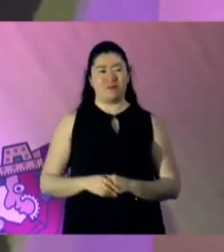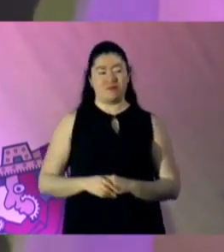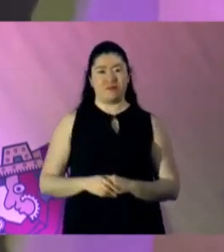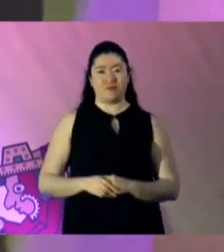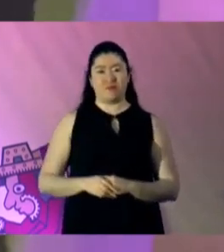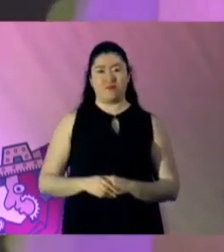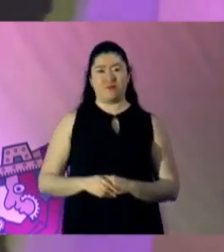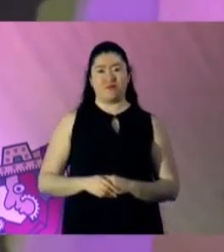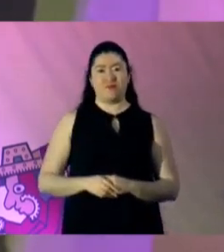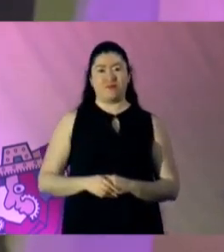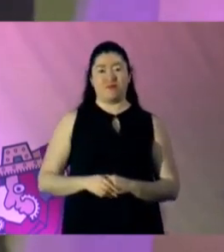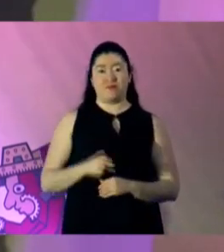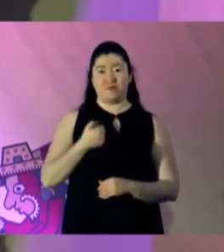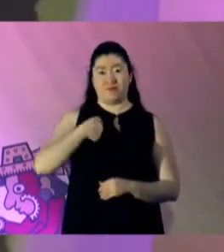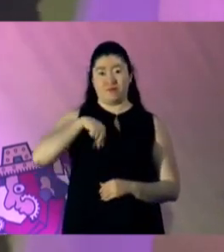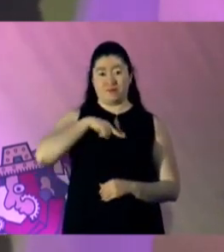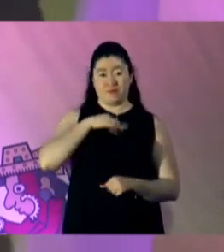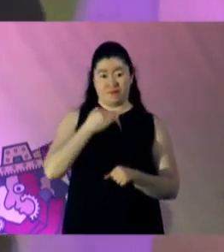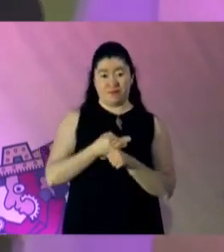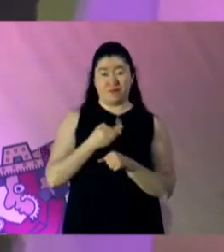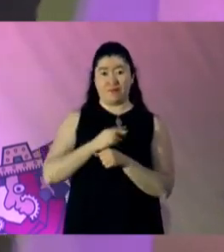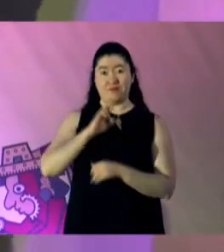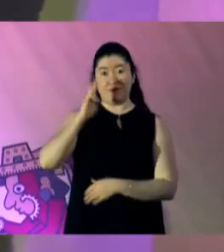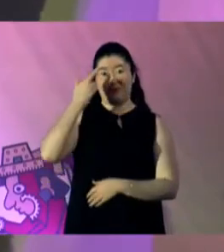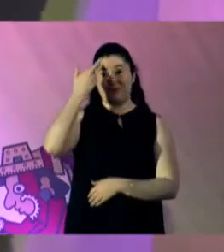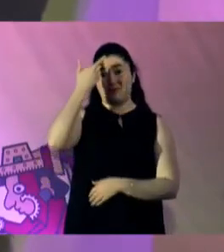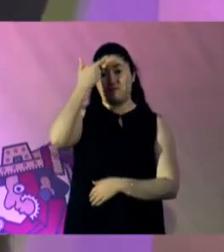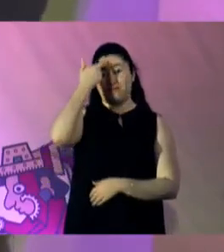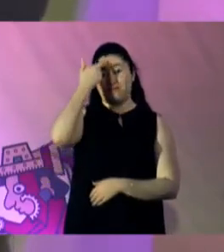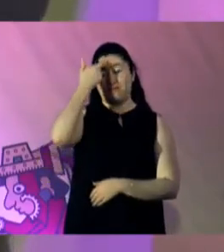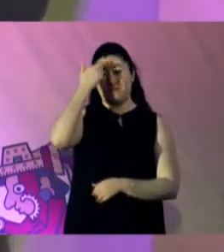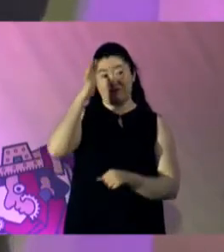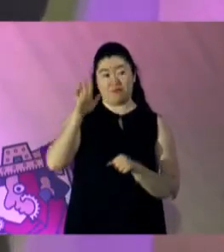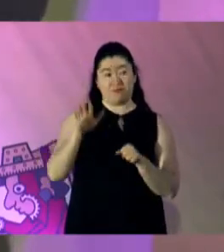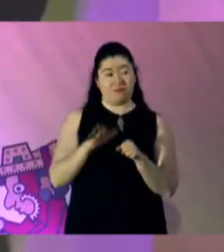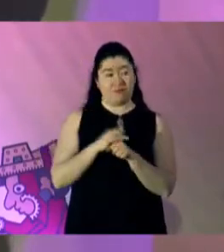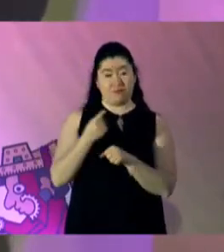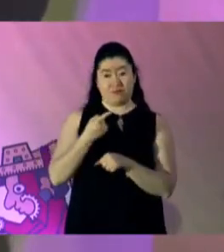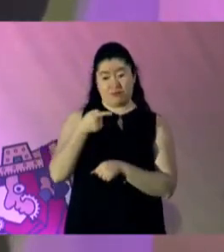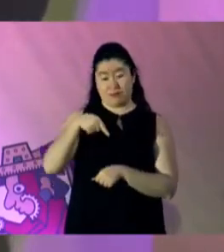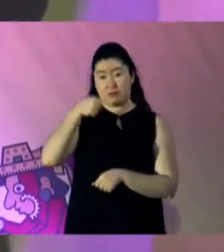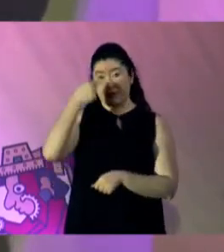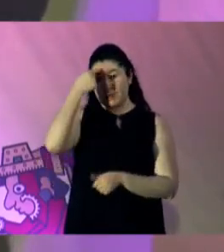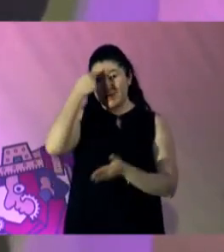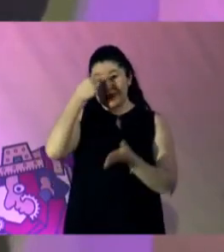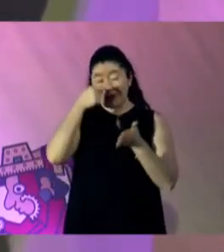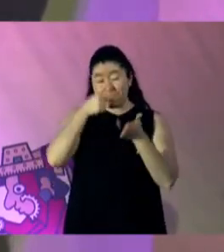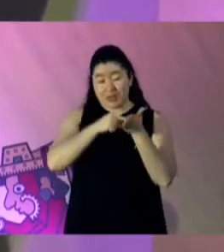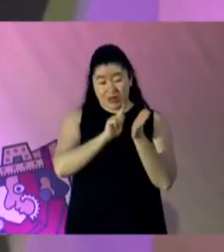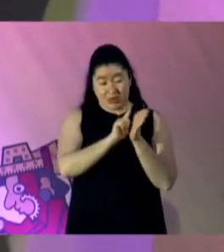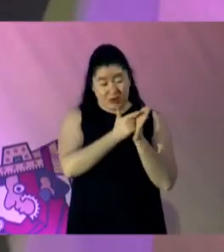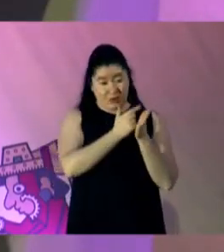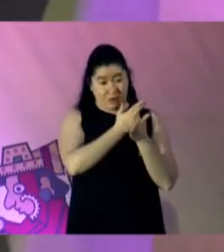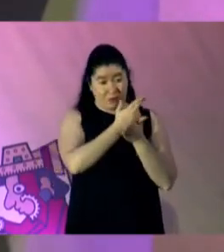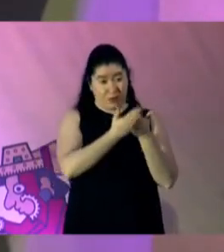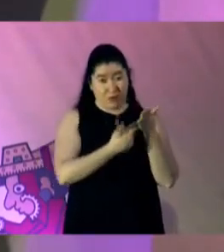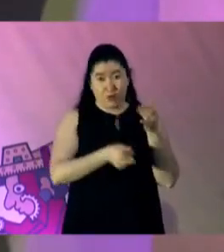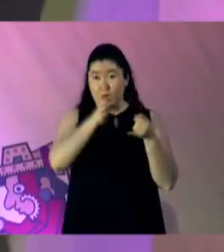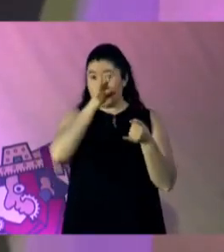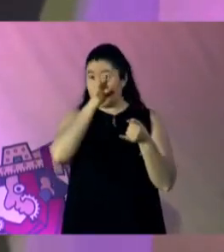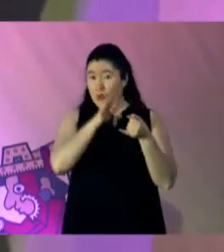a quien recordamos este día por este pues sí creo que el último libro que ilustró